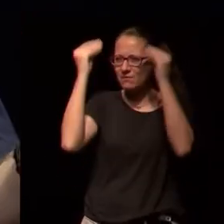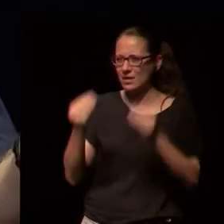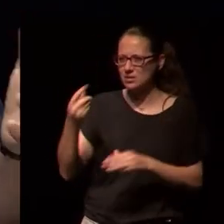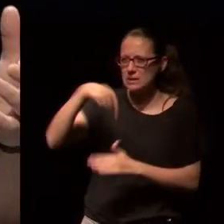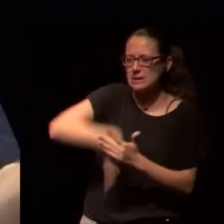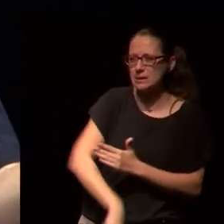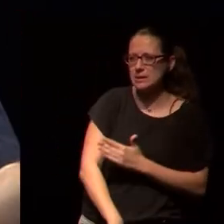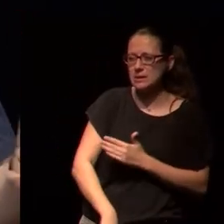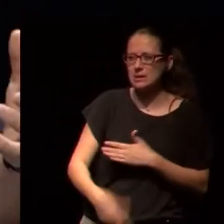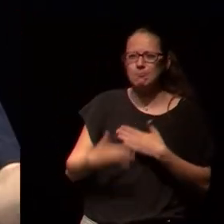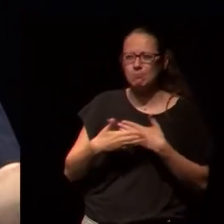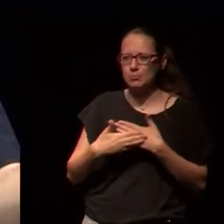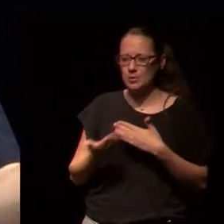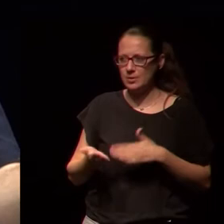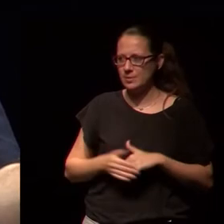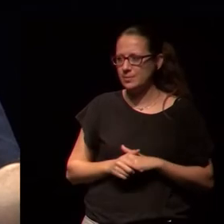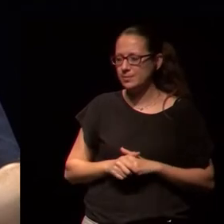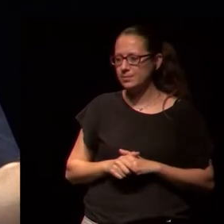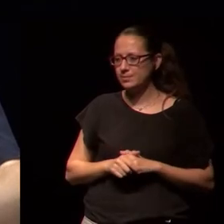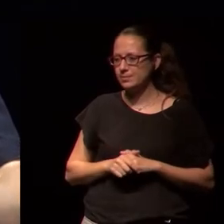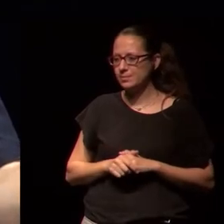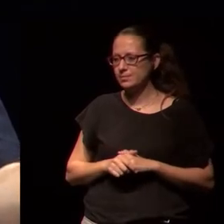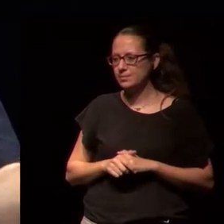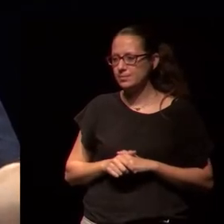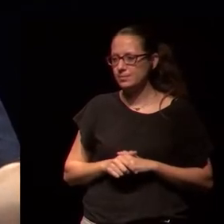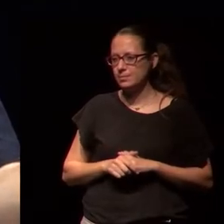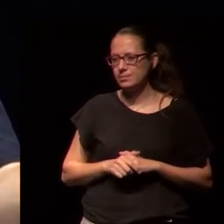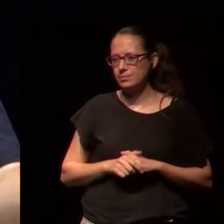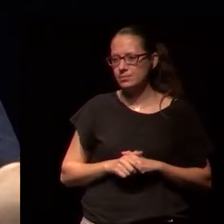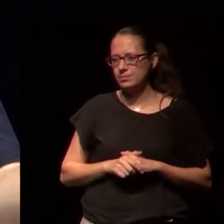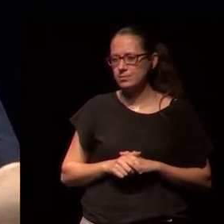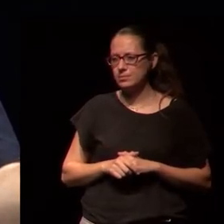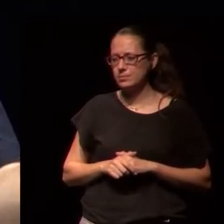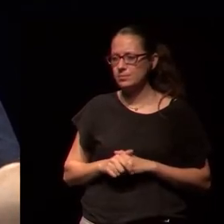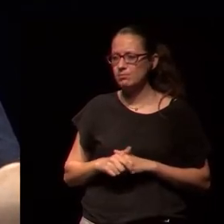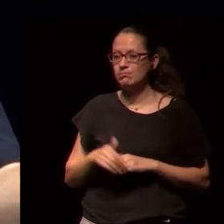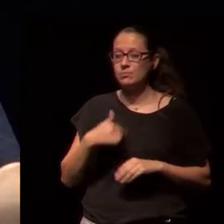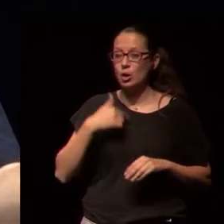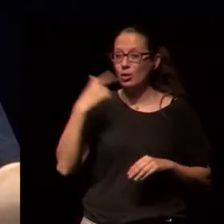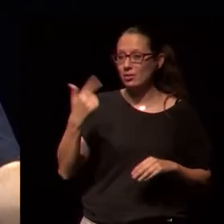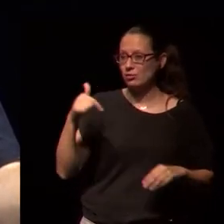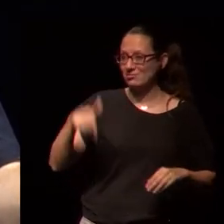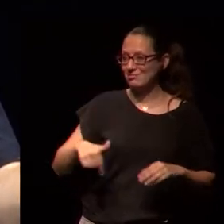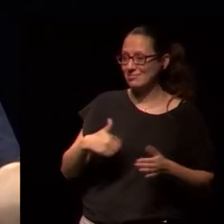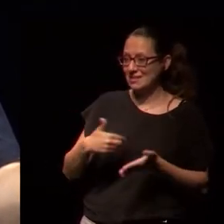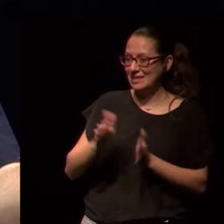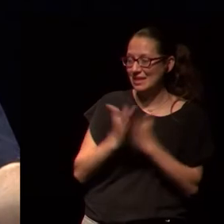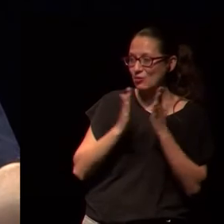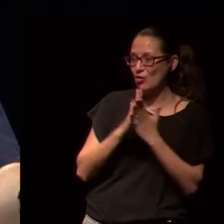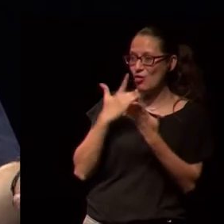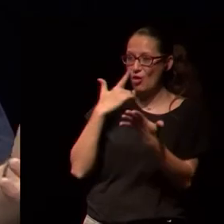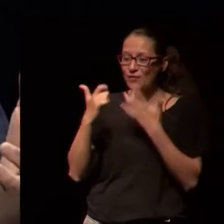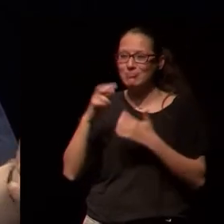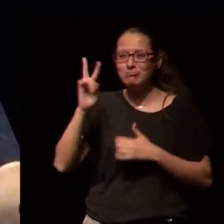Pues la razón por la que yo digo que este libro y esta obra es un arte inquieto es porque